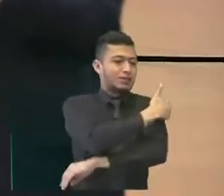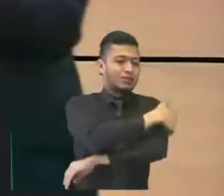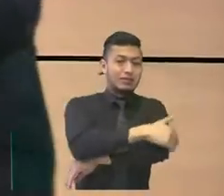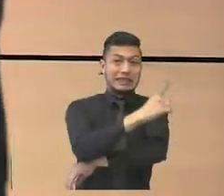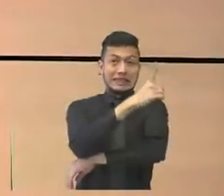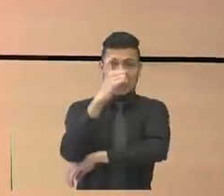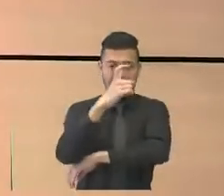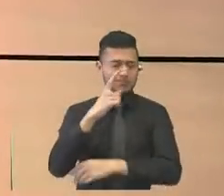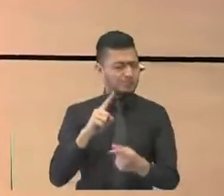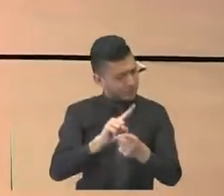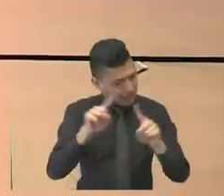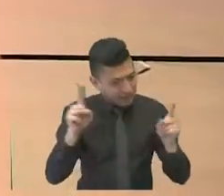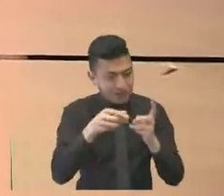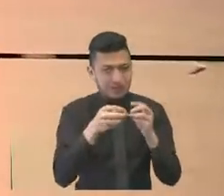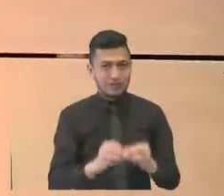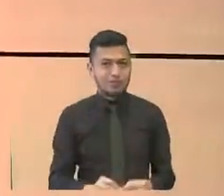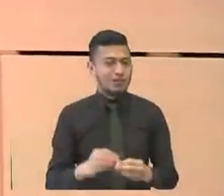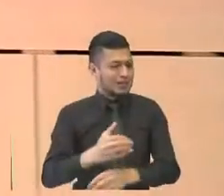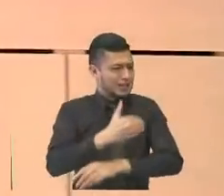esta naturaleza.